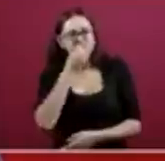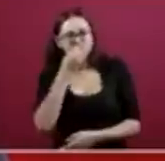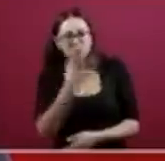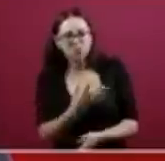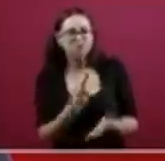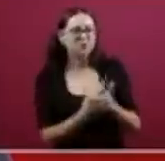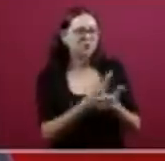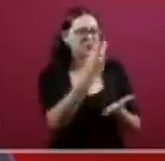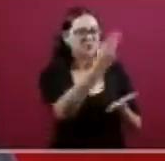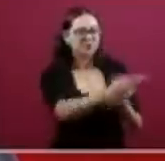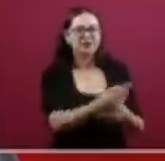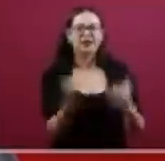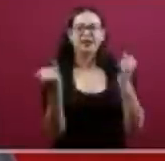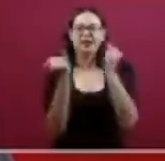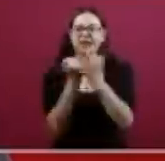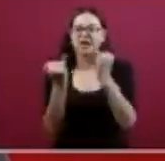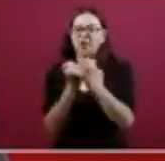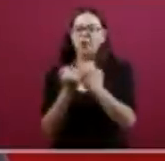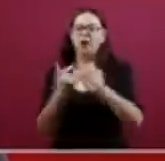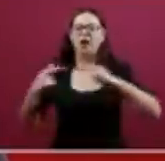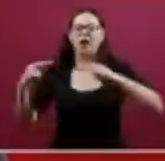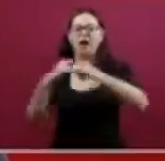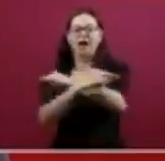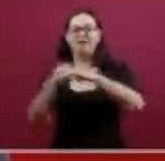las avenidas con bugambilias,